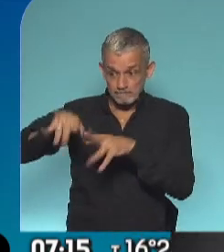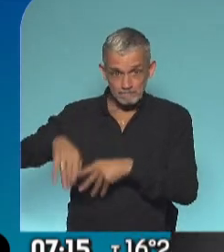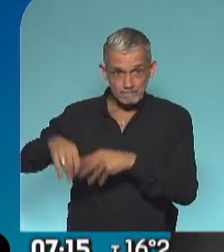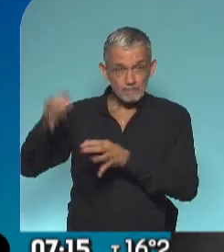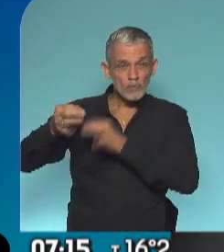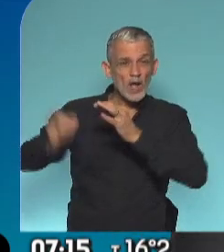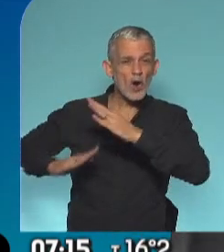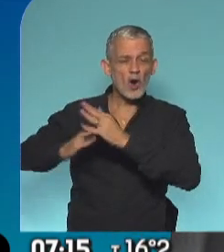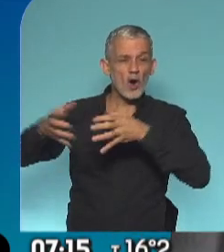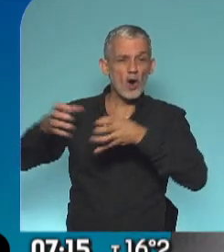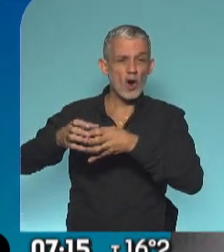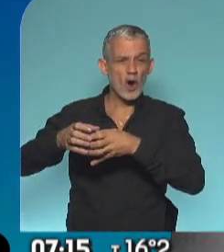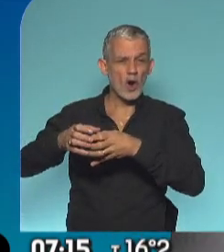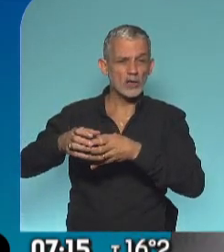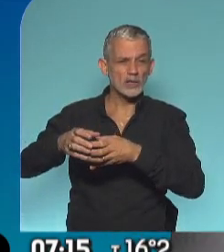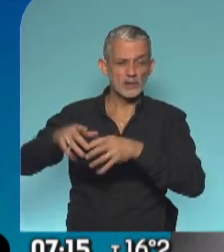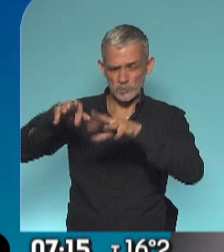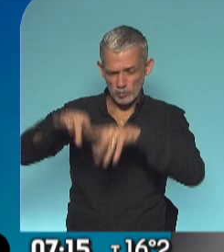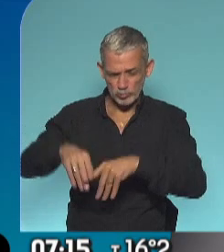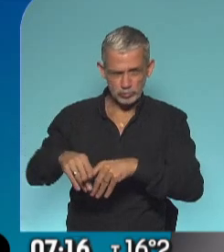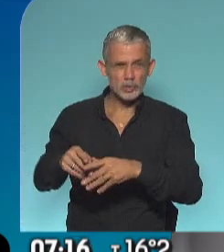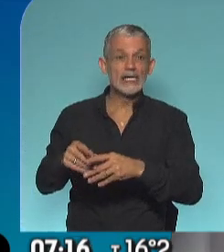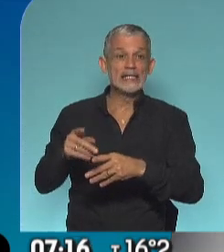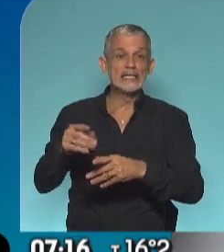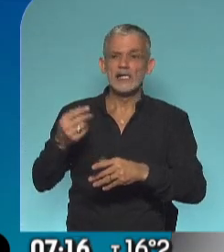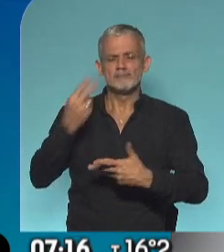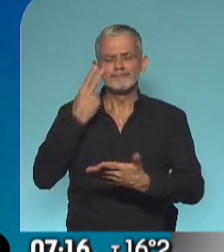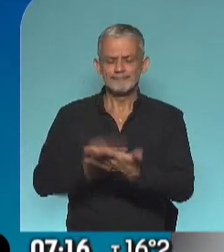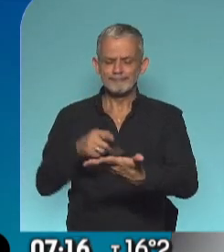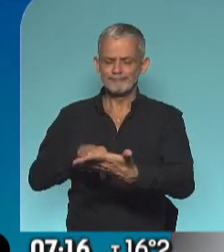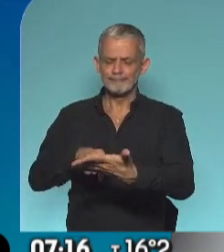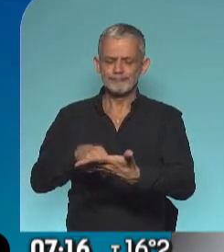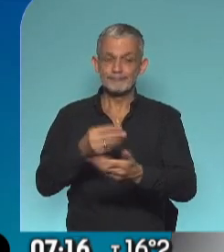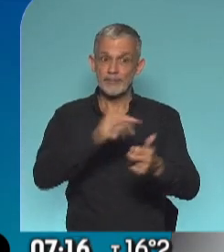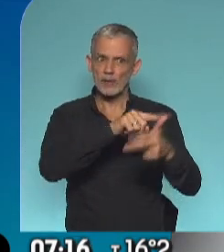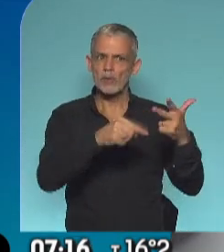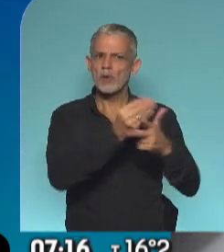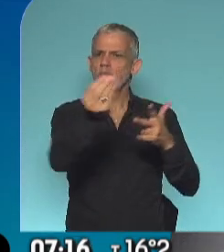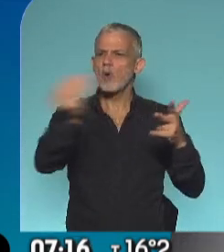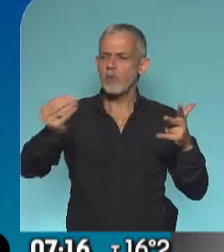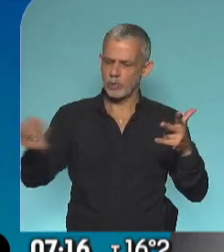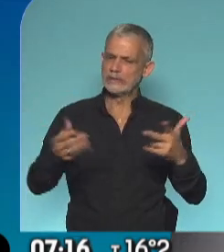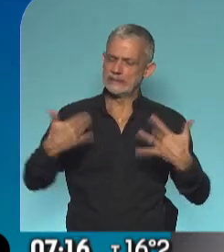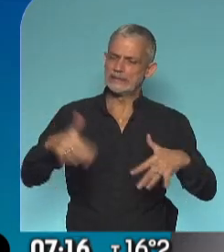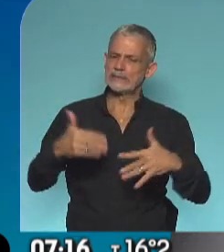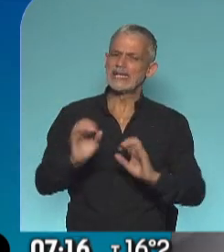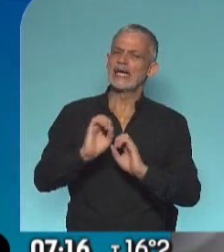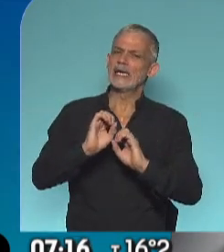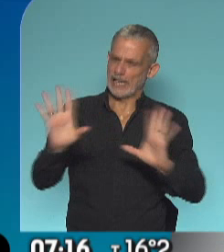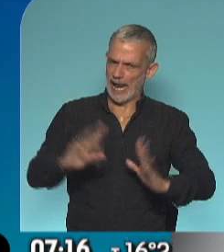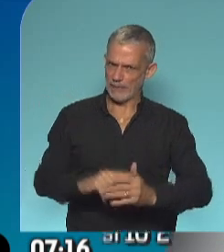de ayer, que no es un fallo definitivo, reconoce que la situación del traslado de los jueces implica una gravedad